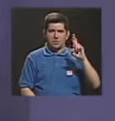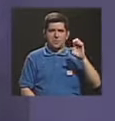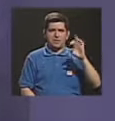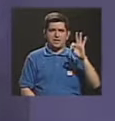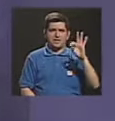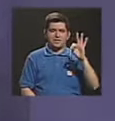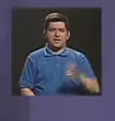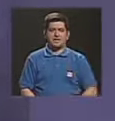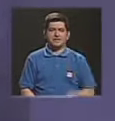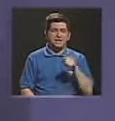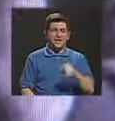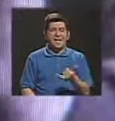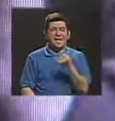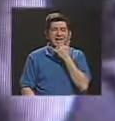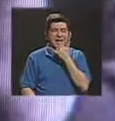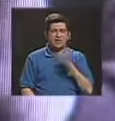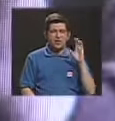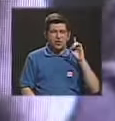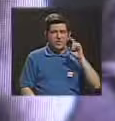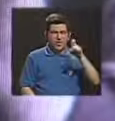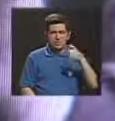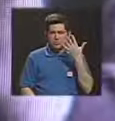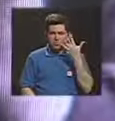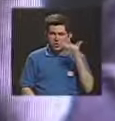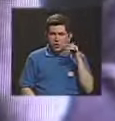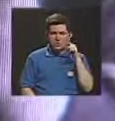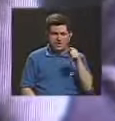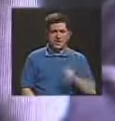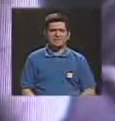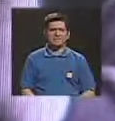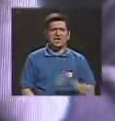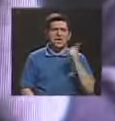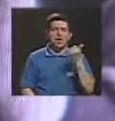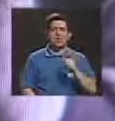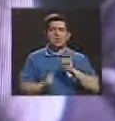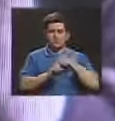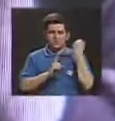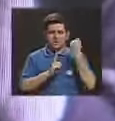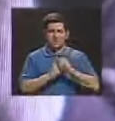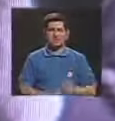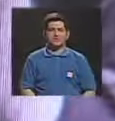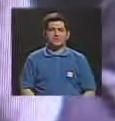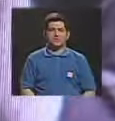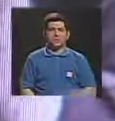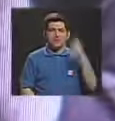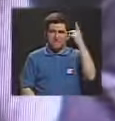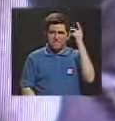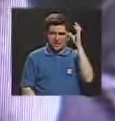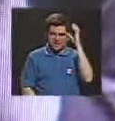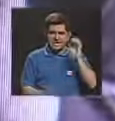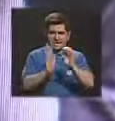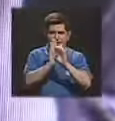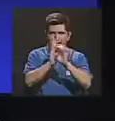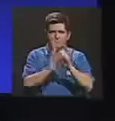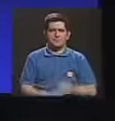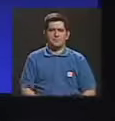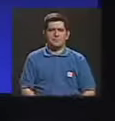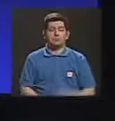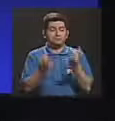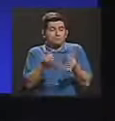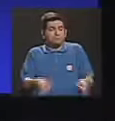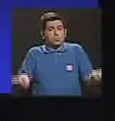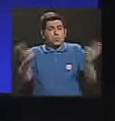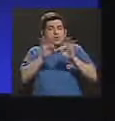sean diagnosticadas de manera errada debido a la similitud del síndrome de Rett con otras condiciones como la parálisis cerebral. Por